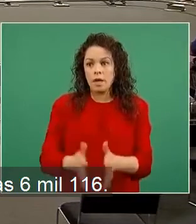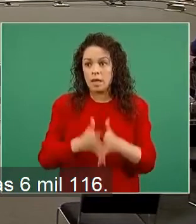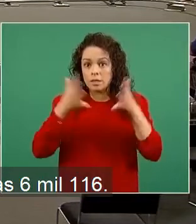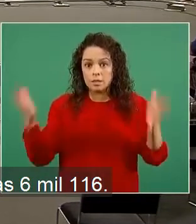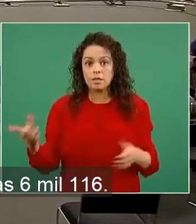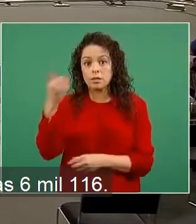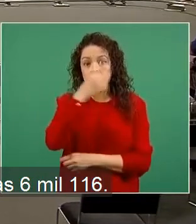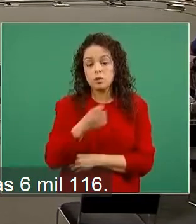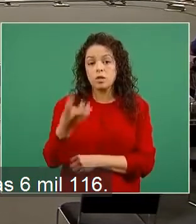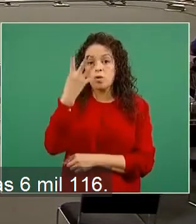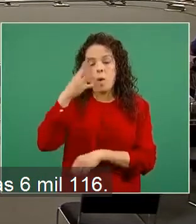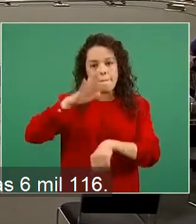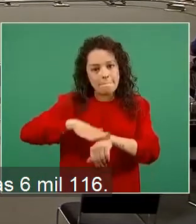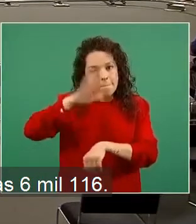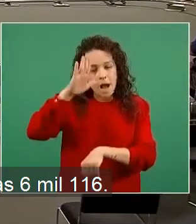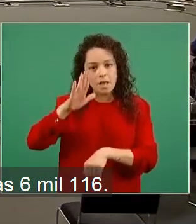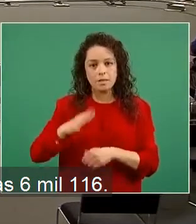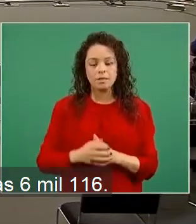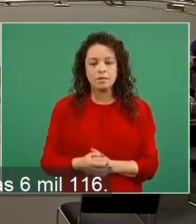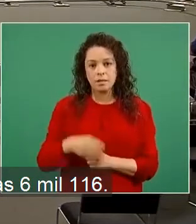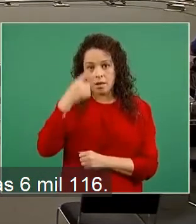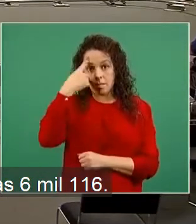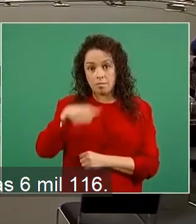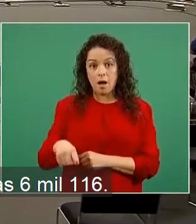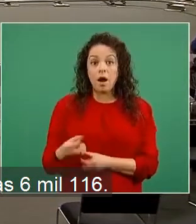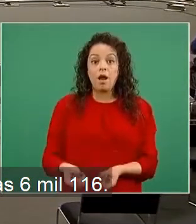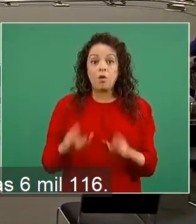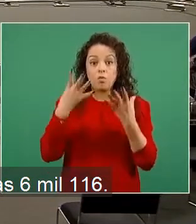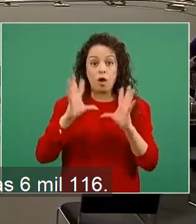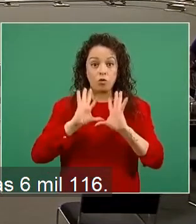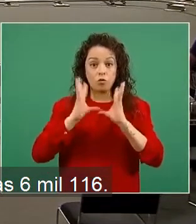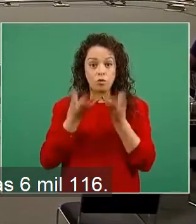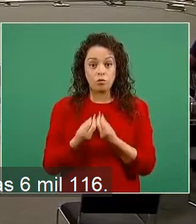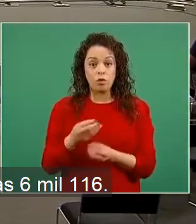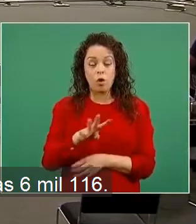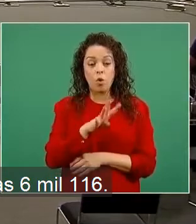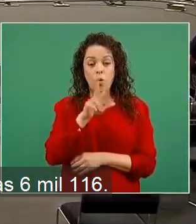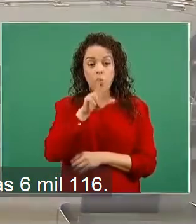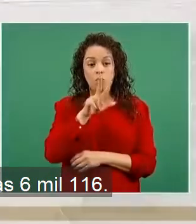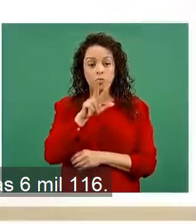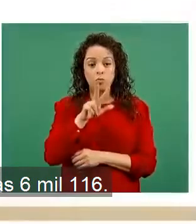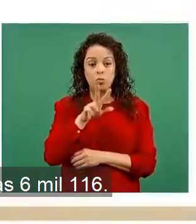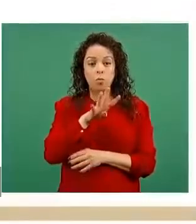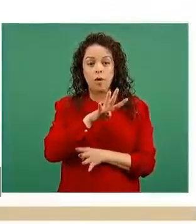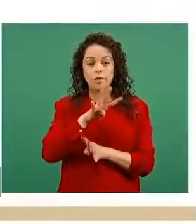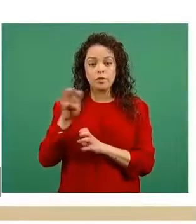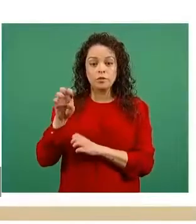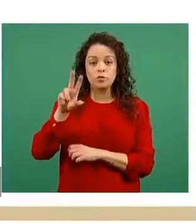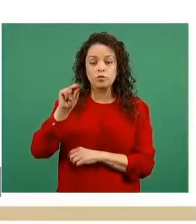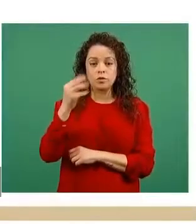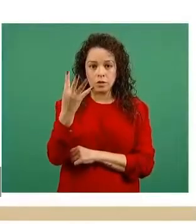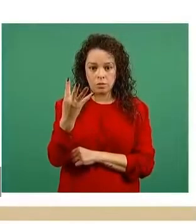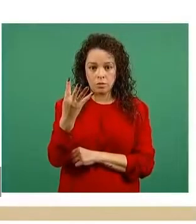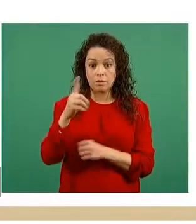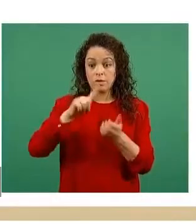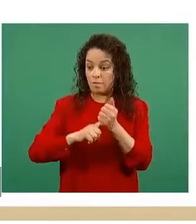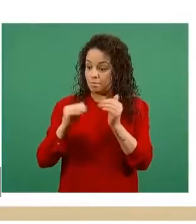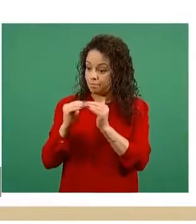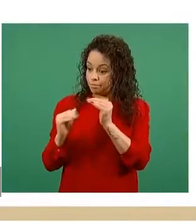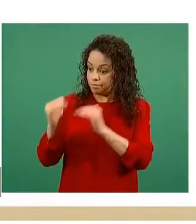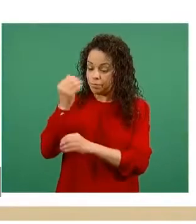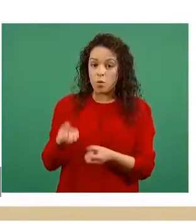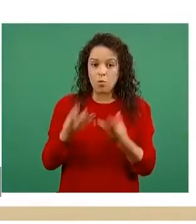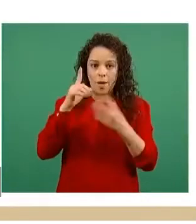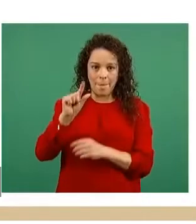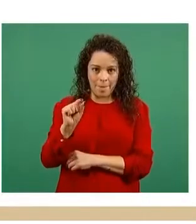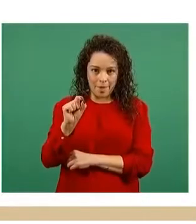y se tiene la meta de aumentar 1712 para llegar a las 6 mil 116 todos estos crecimientos quiero decir